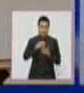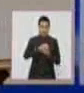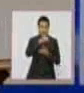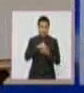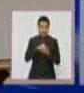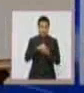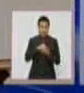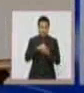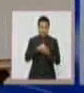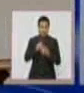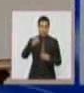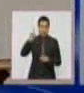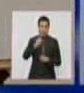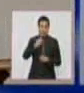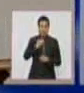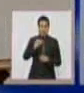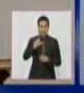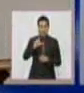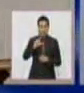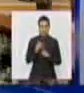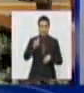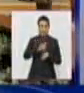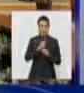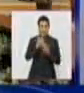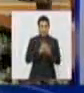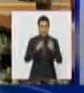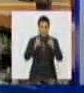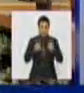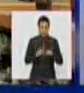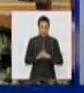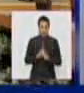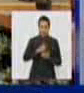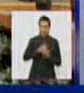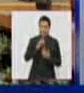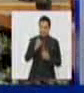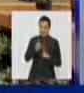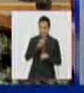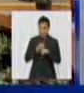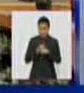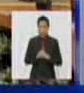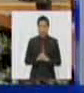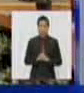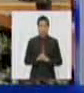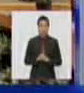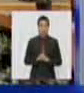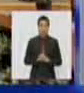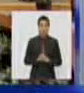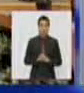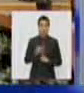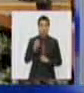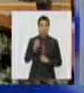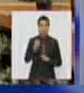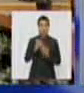en el caso de las diputaciones, pero también las diputaciones van en este sentido porque, insisto, el principio